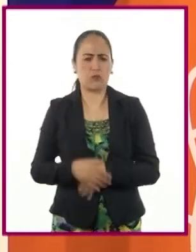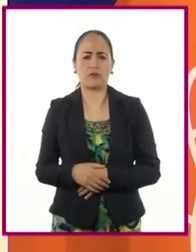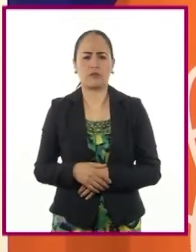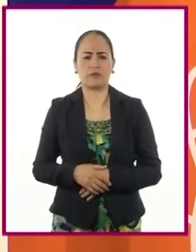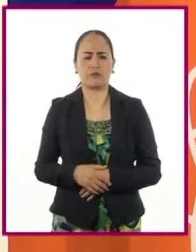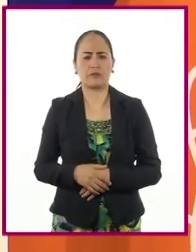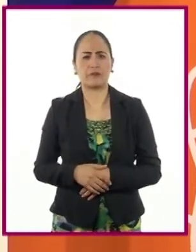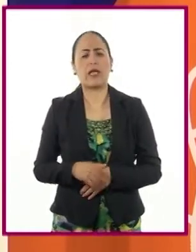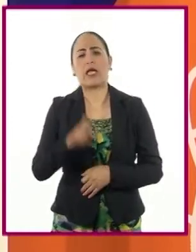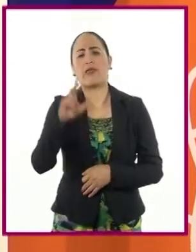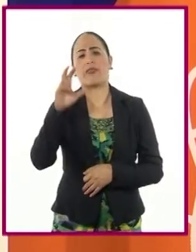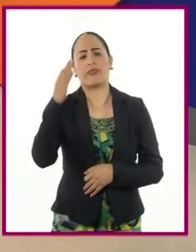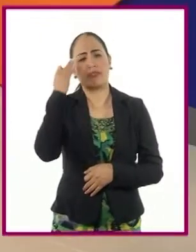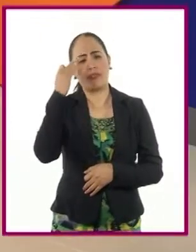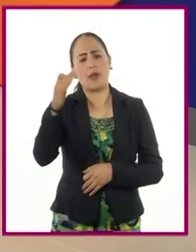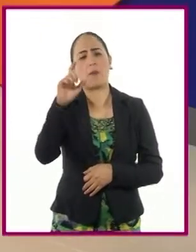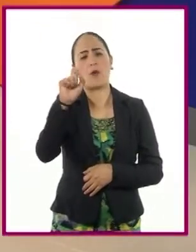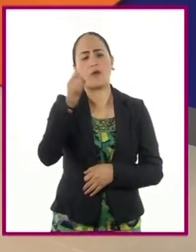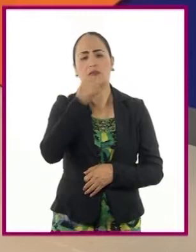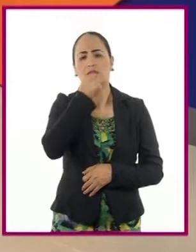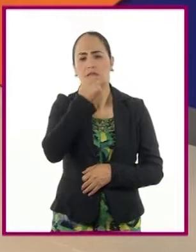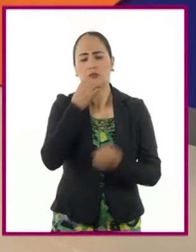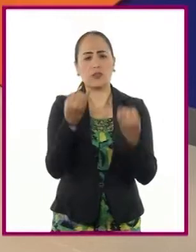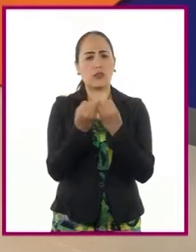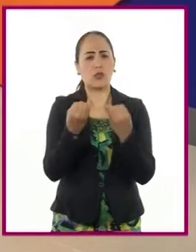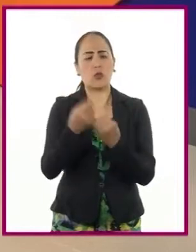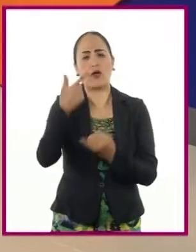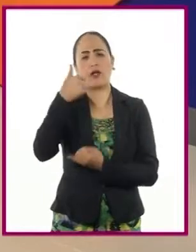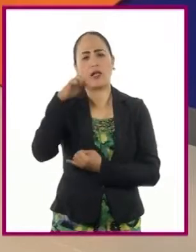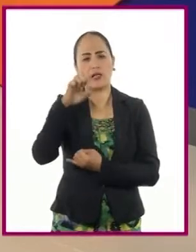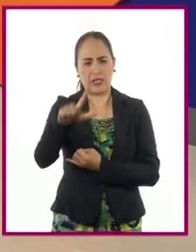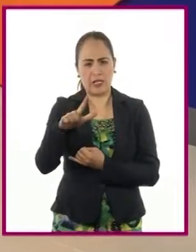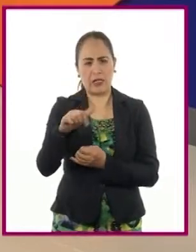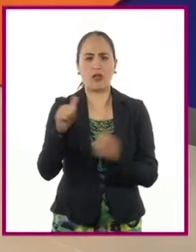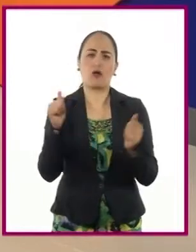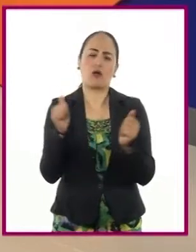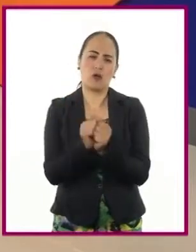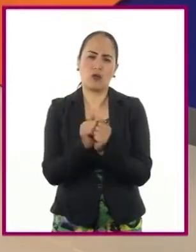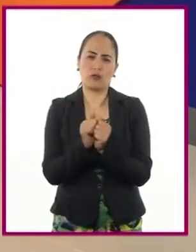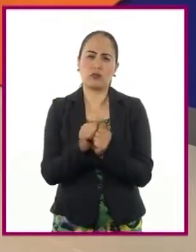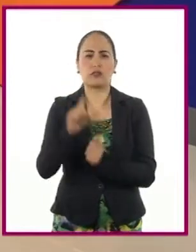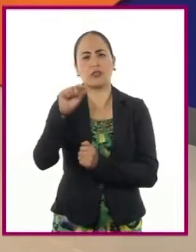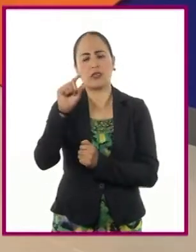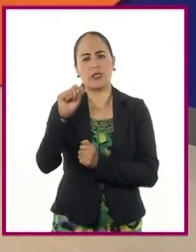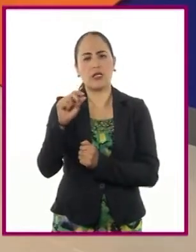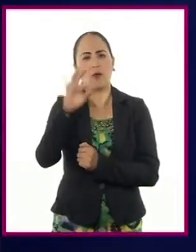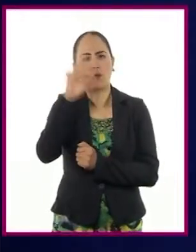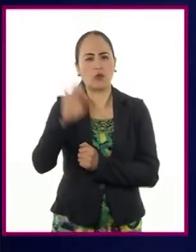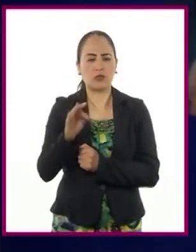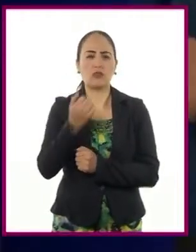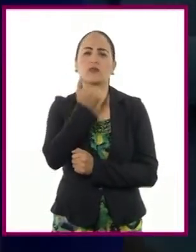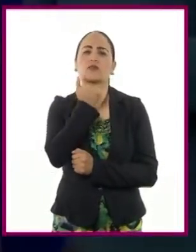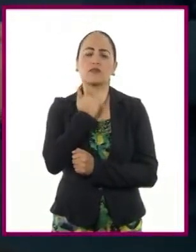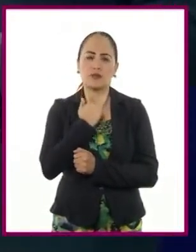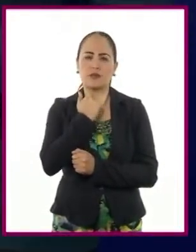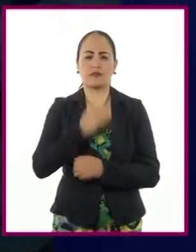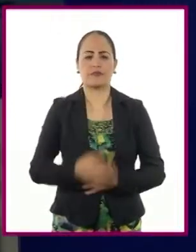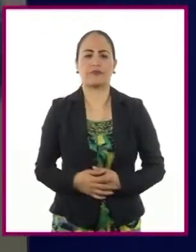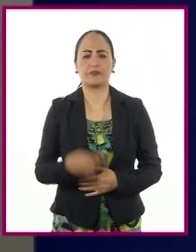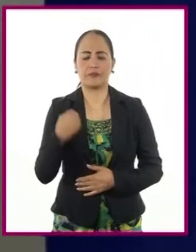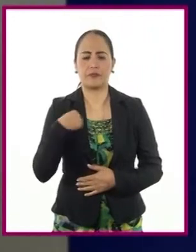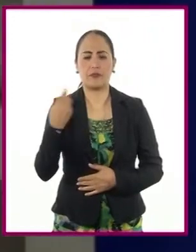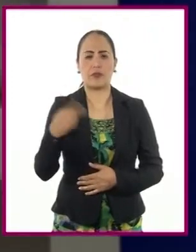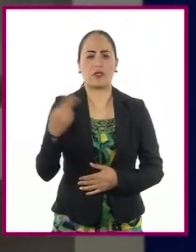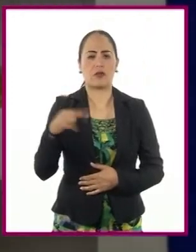lo menos 20 segundos, y usen gel antibacterial con concentración del 70% de alcohol. Mi nombre